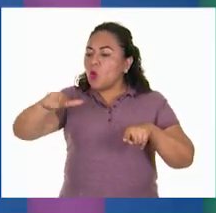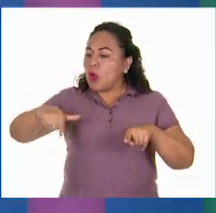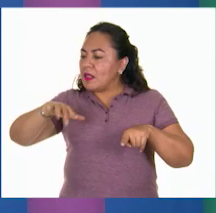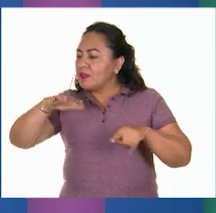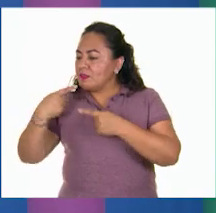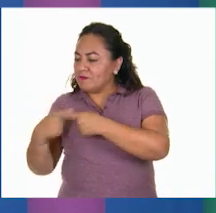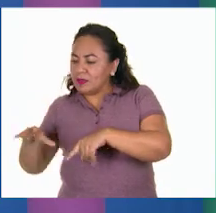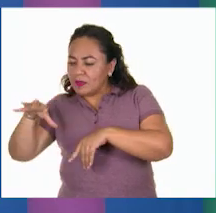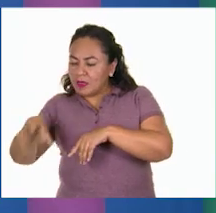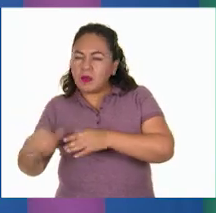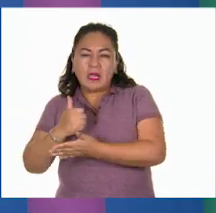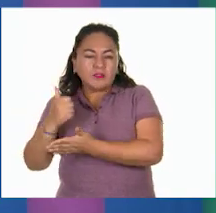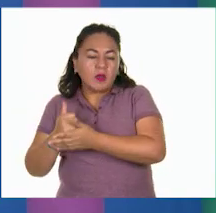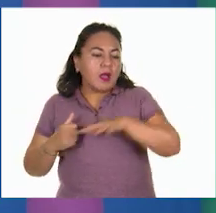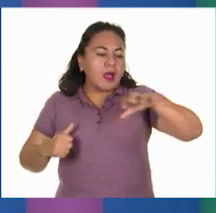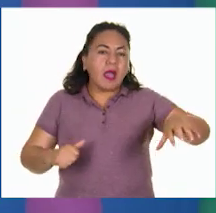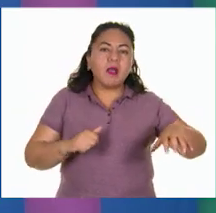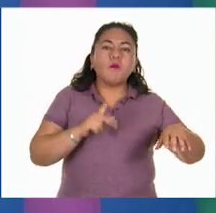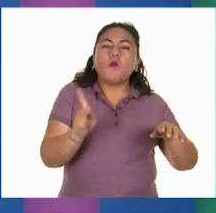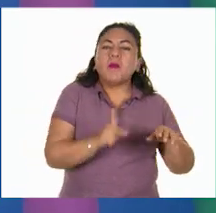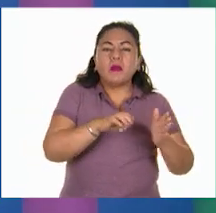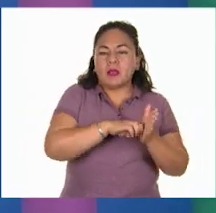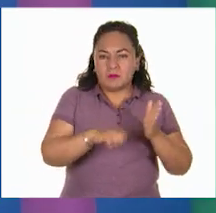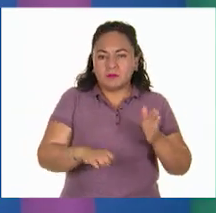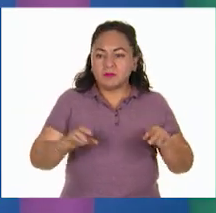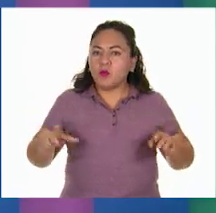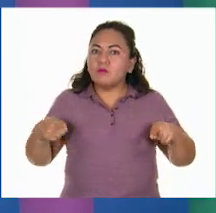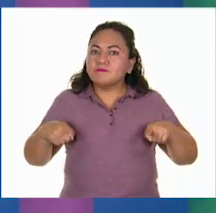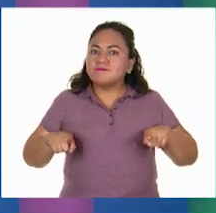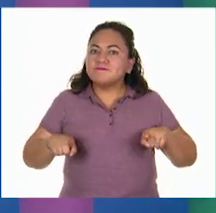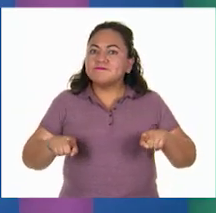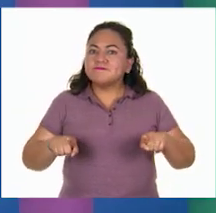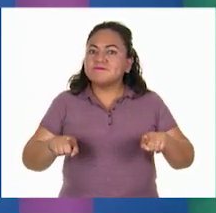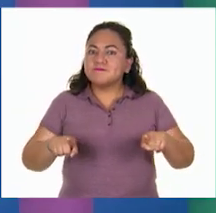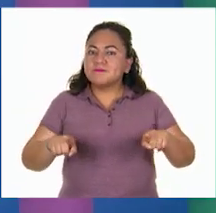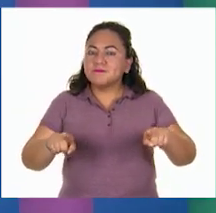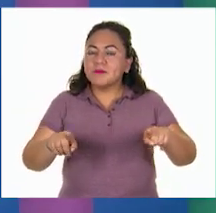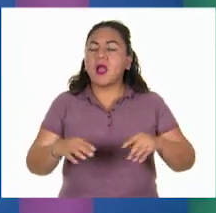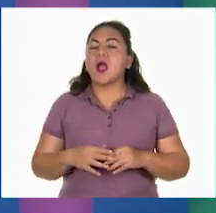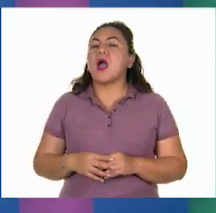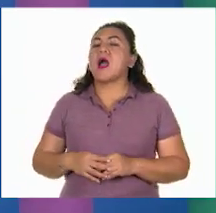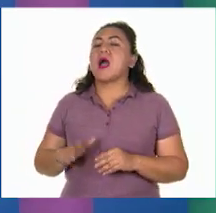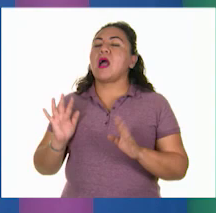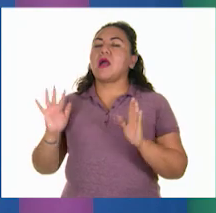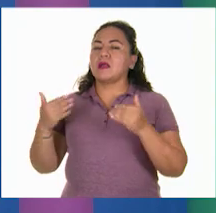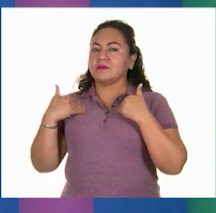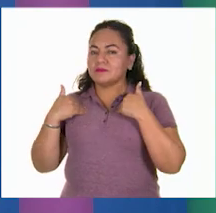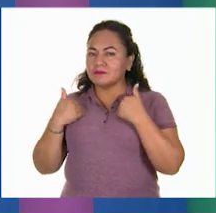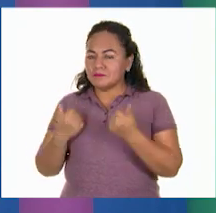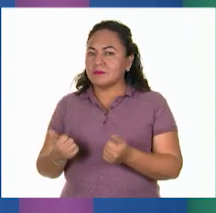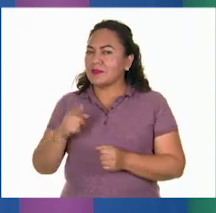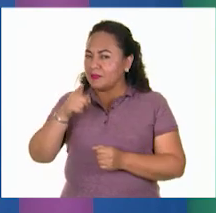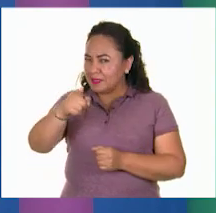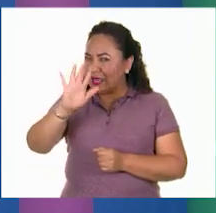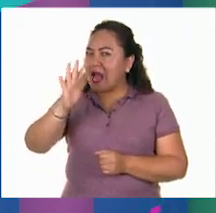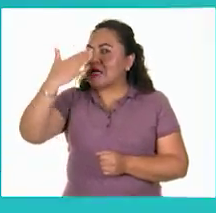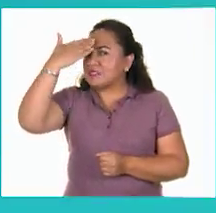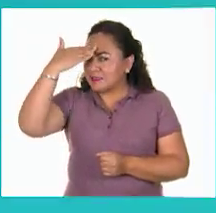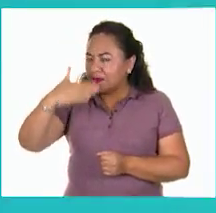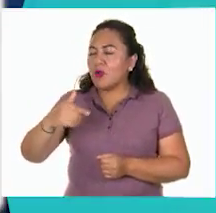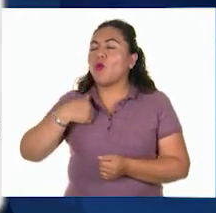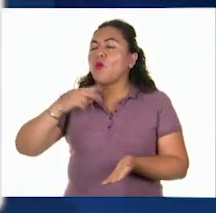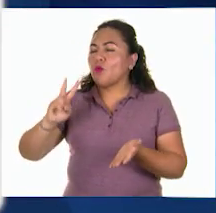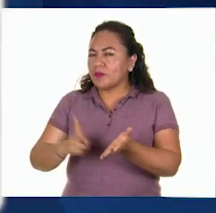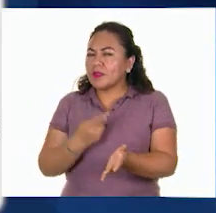Gracias, Gaby. Ahora sí me ha quedado mucho más claro. Y con que ustedes ya lo sabían, ¿verdad? Pues entonces verifico.